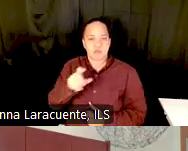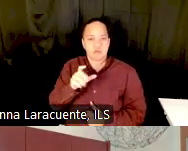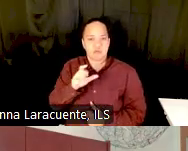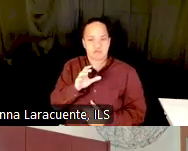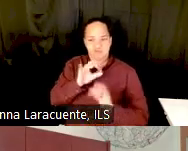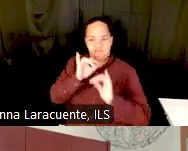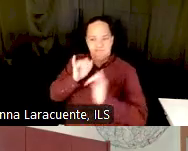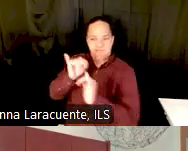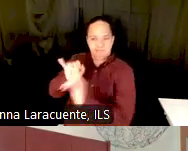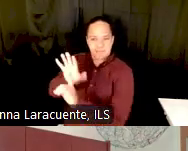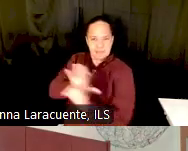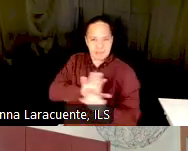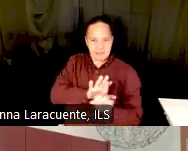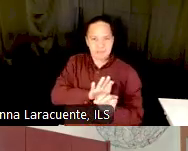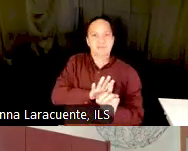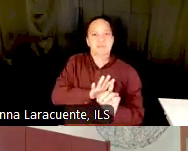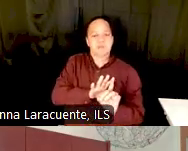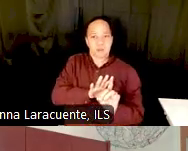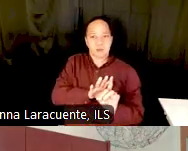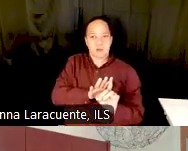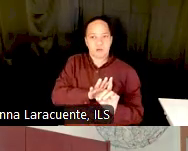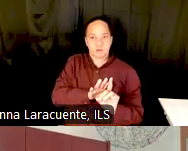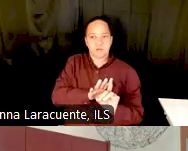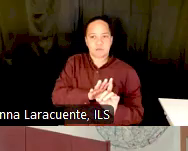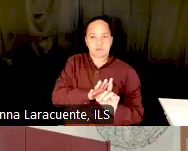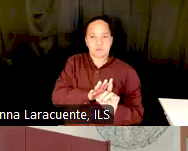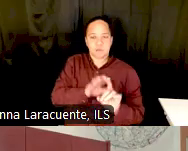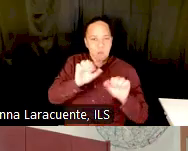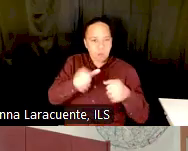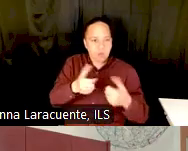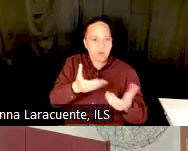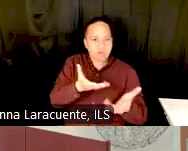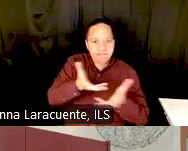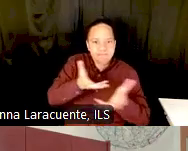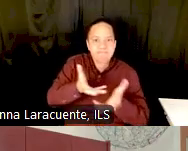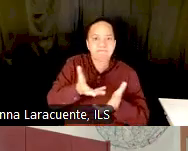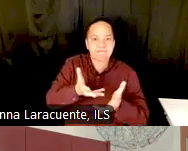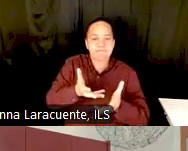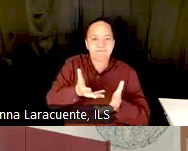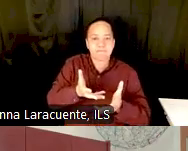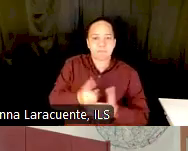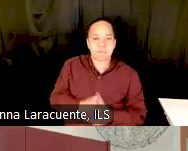que verdaderamente nos va a llevar a ser específicos en la intervención y a ser